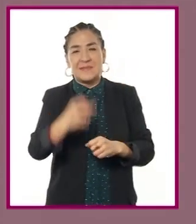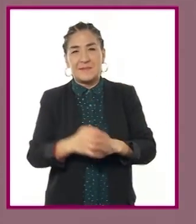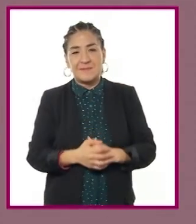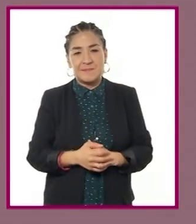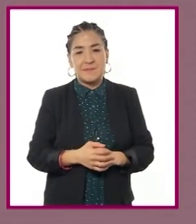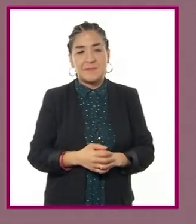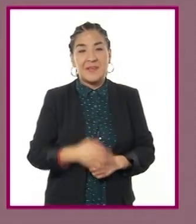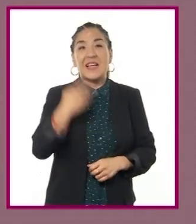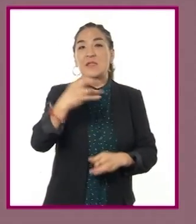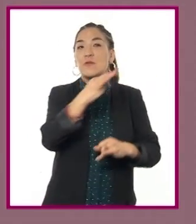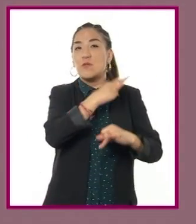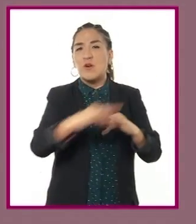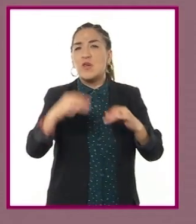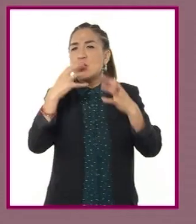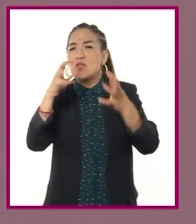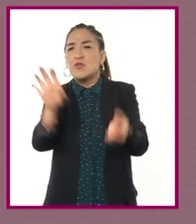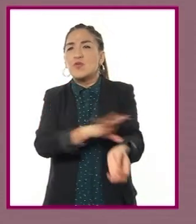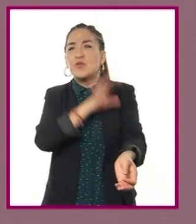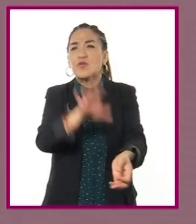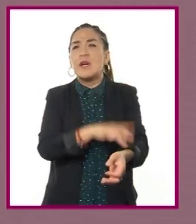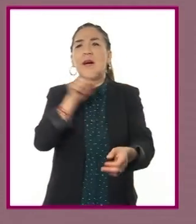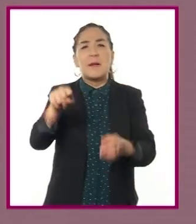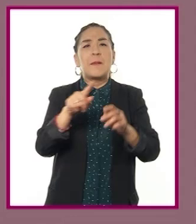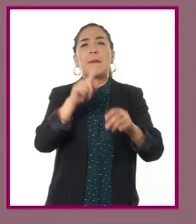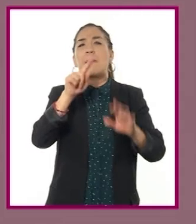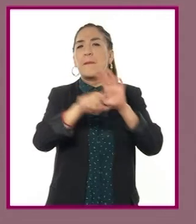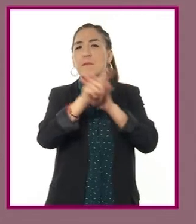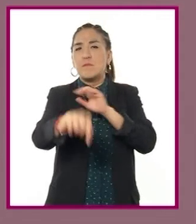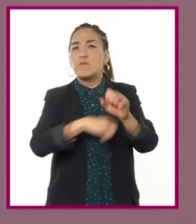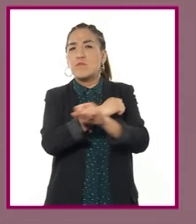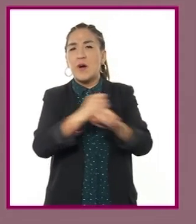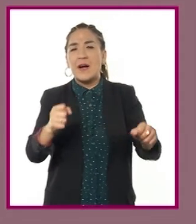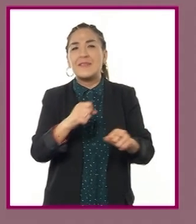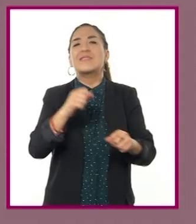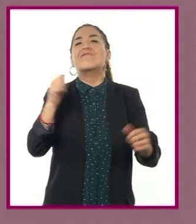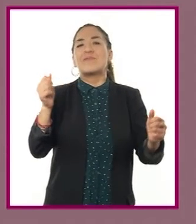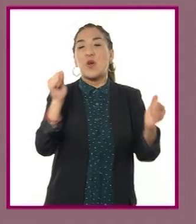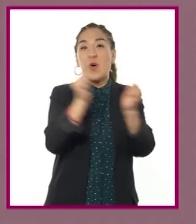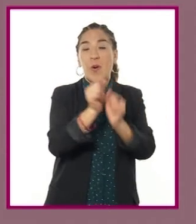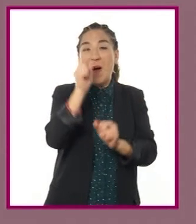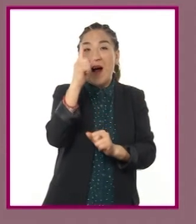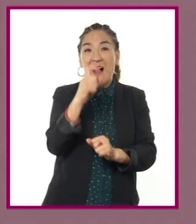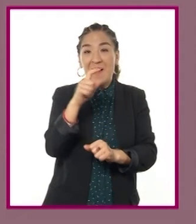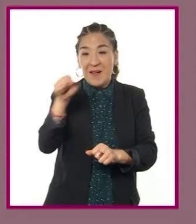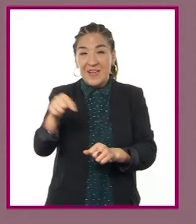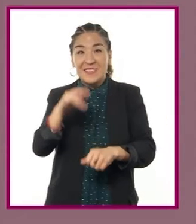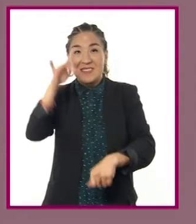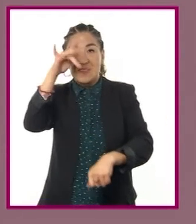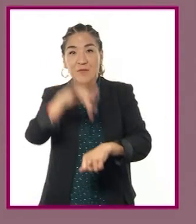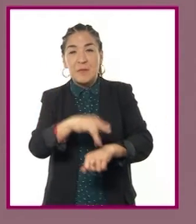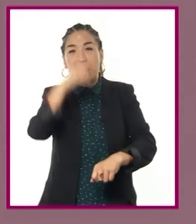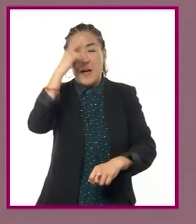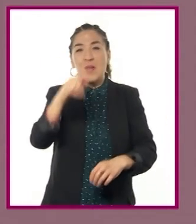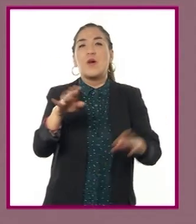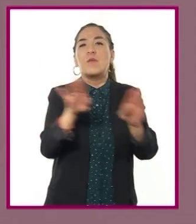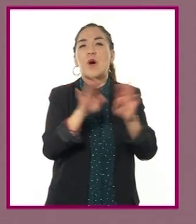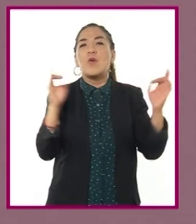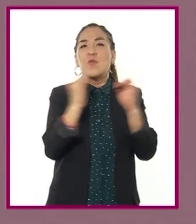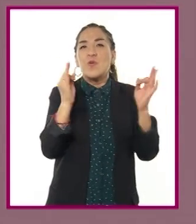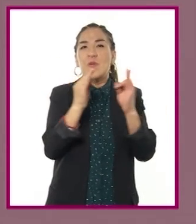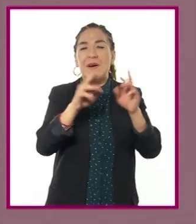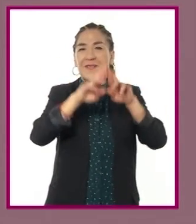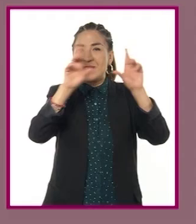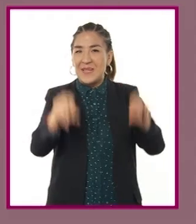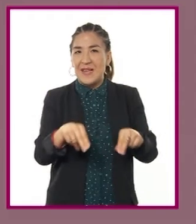Finalmente, el combustible nuclear se desintegró y salió de las vainas, entrando en contacto con el agua empleada para refrigerar el núcleo del reactor.